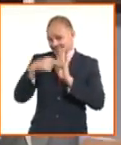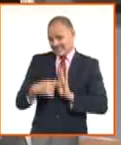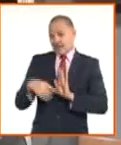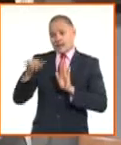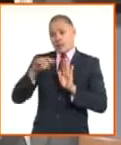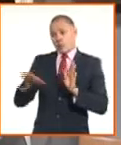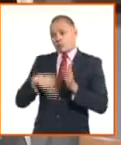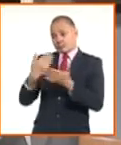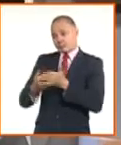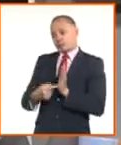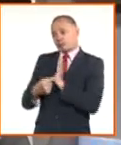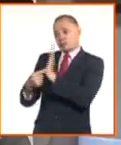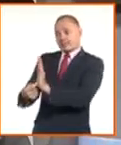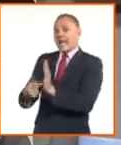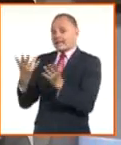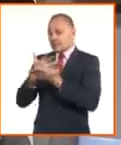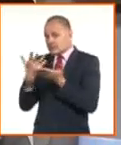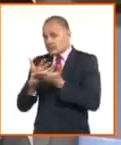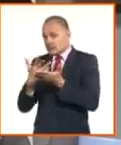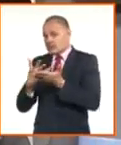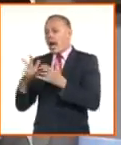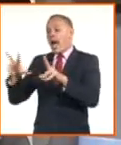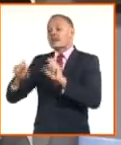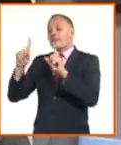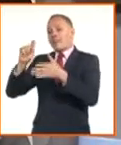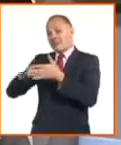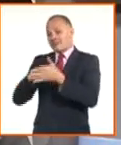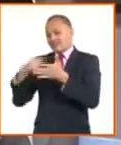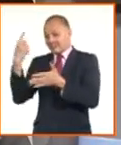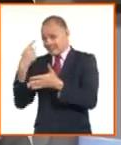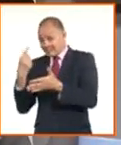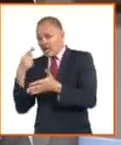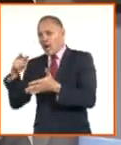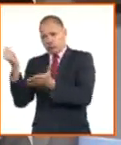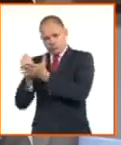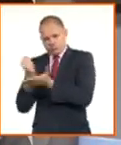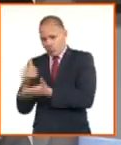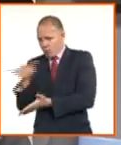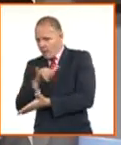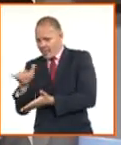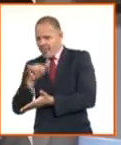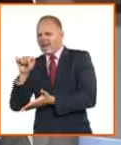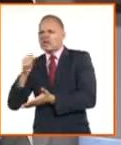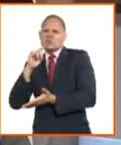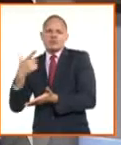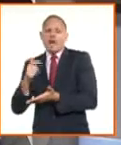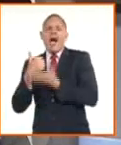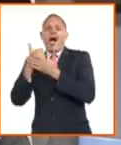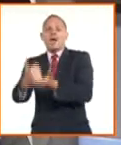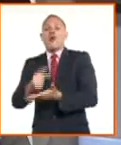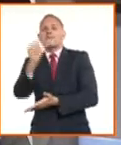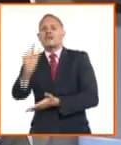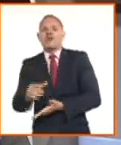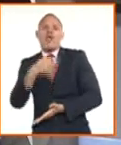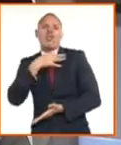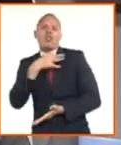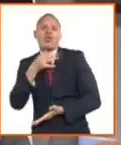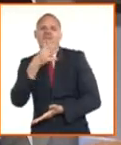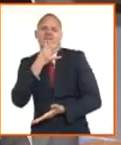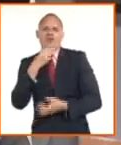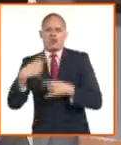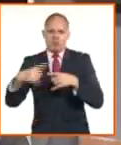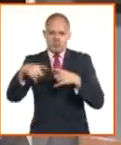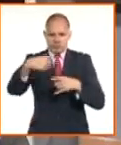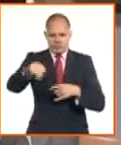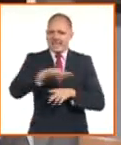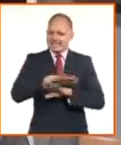condición de vulnerabilidad. Estamos concluyendo ya la digitalización para tener una base de datos ya